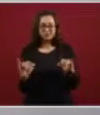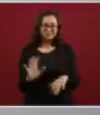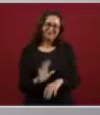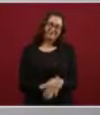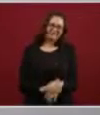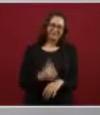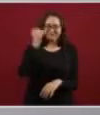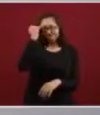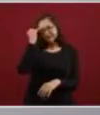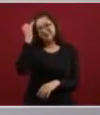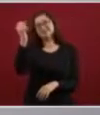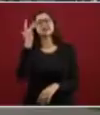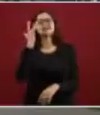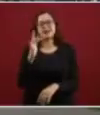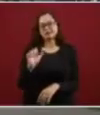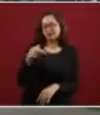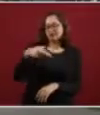imagínense, Santana,